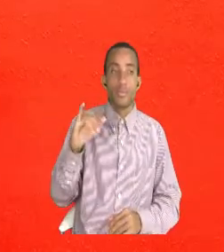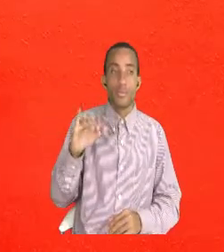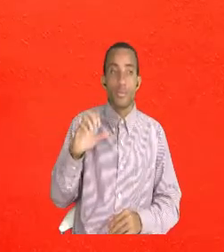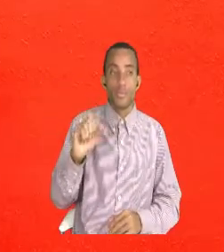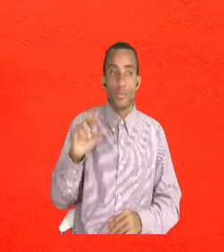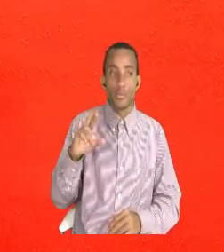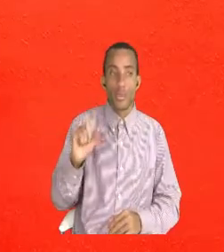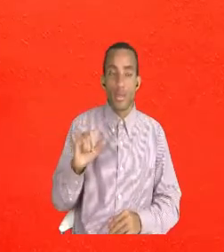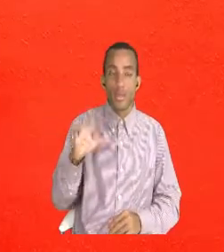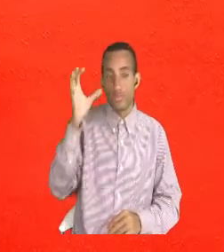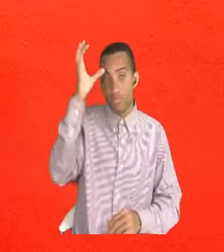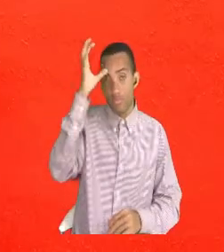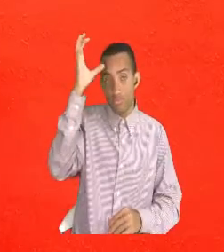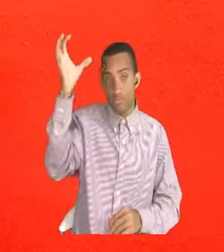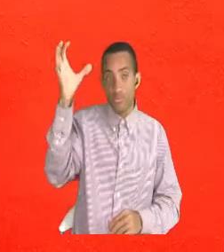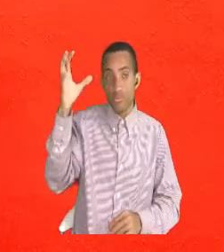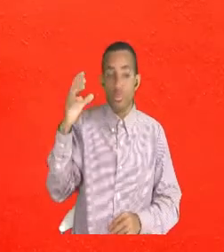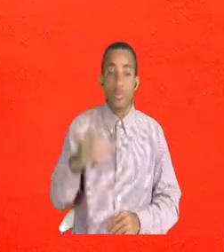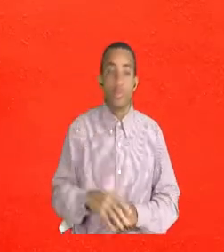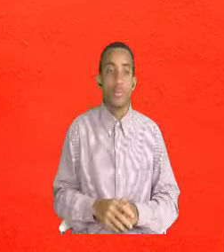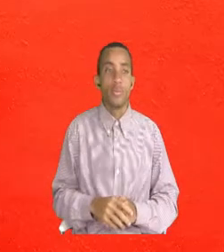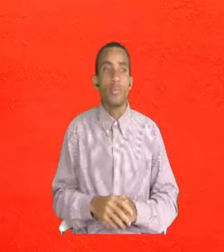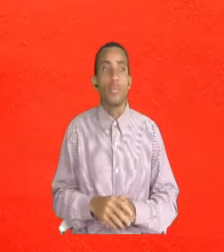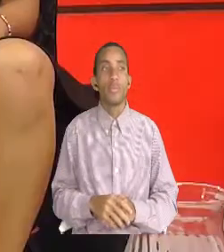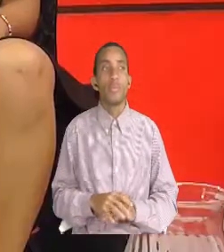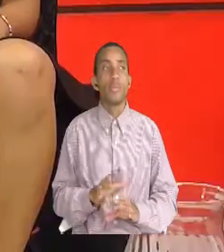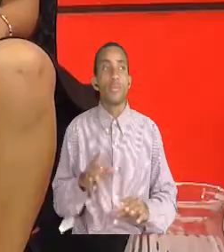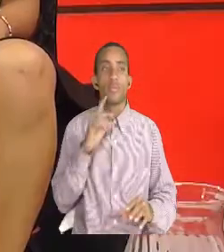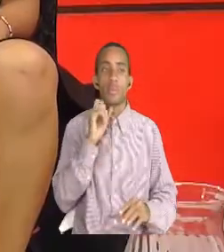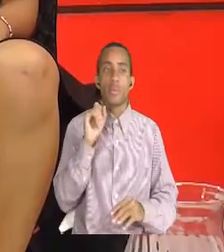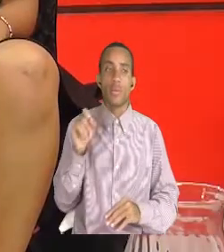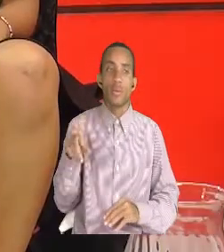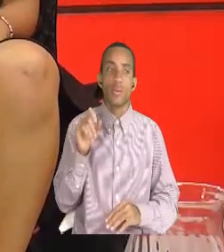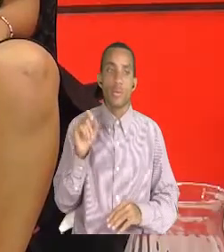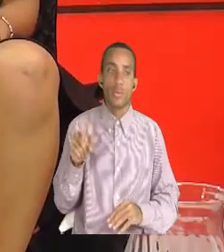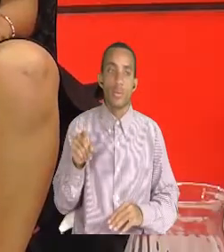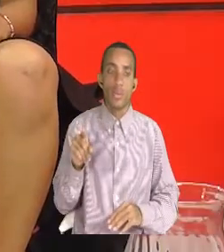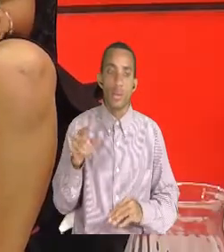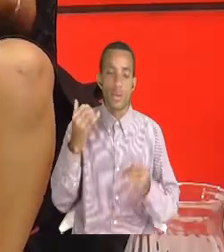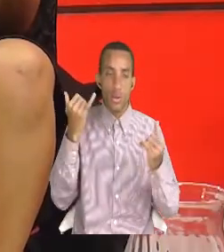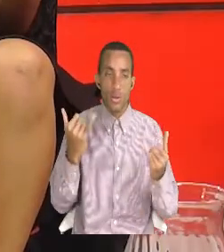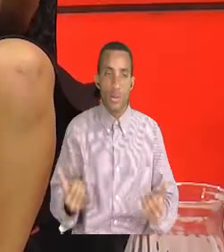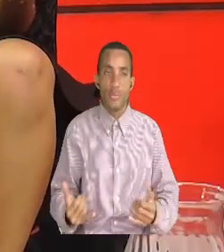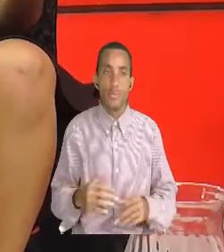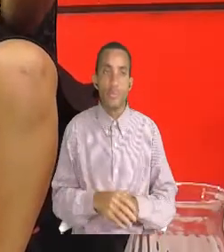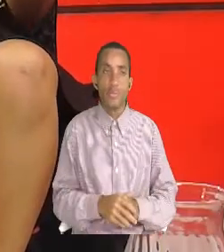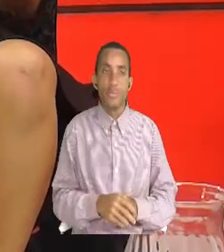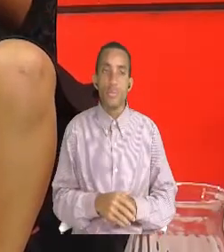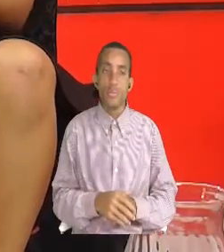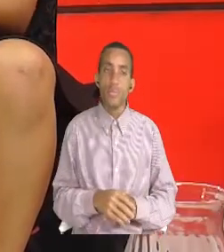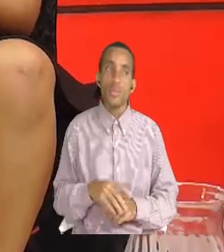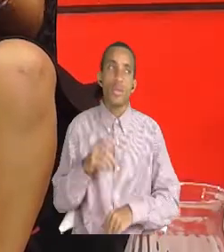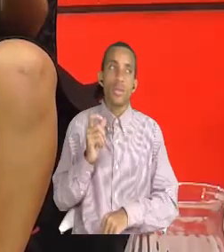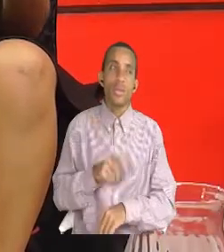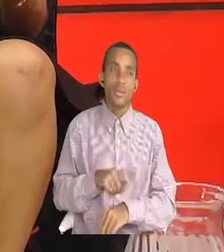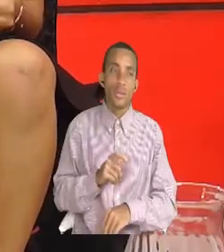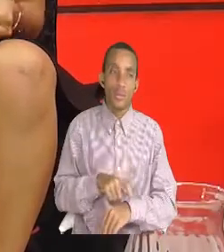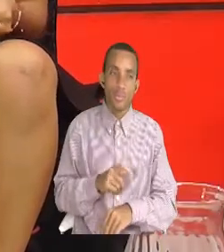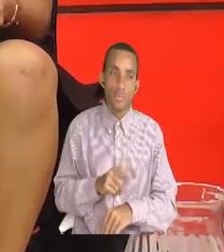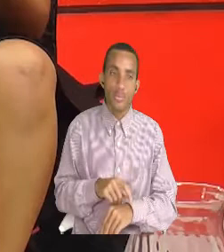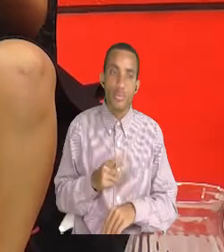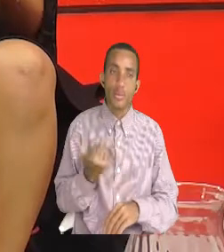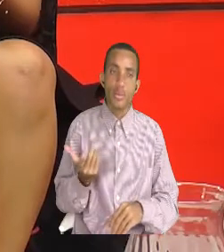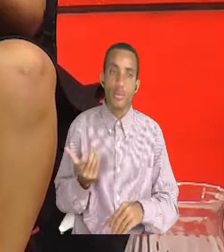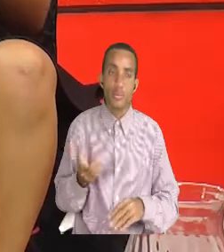en belleza, Cintia Mora. Cintia, la pregunta de nuestros televidentes para ti el día de hoy es, ¿cuánto tiempo después de mi periodo de